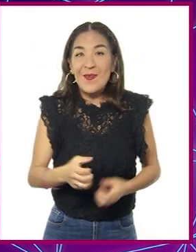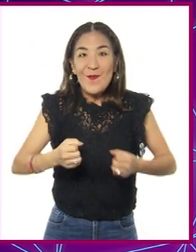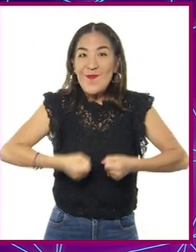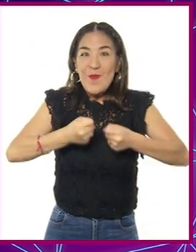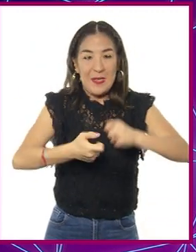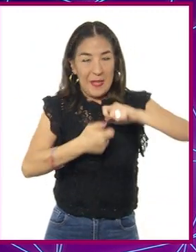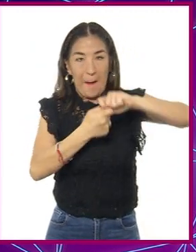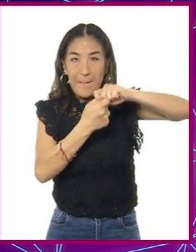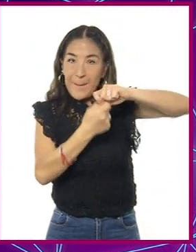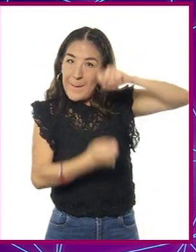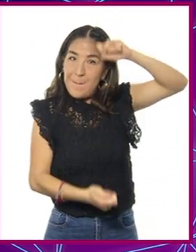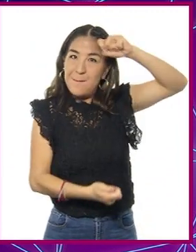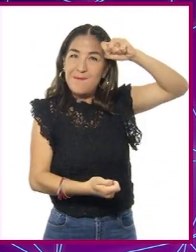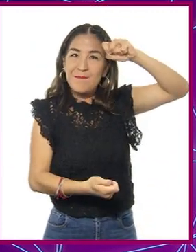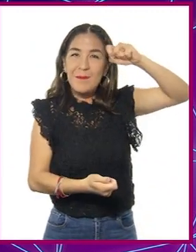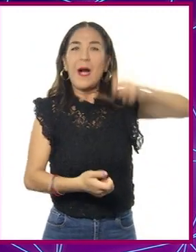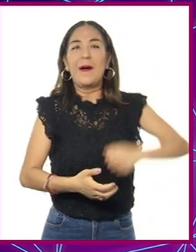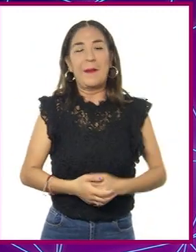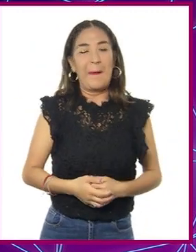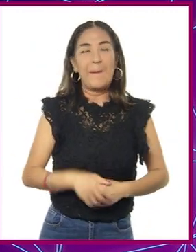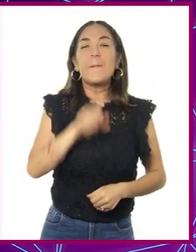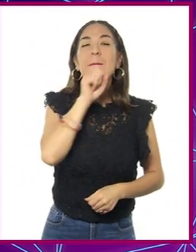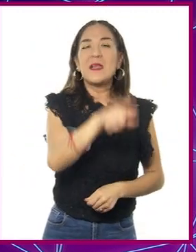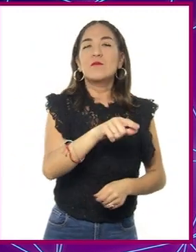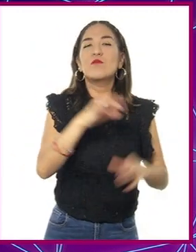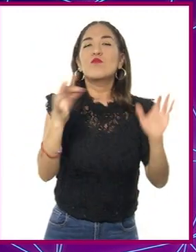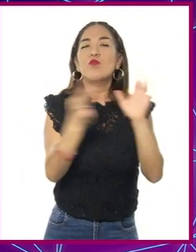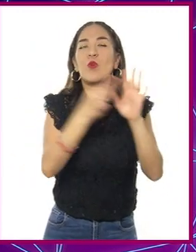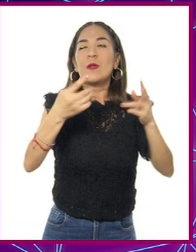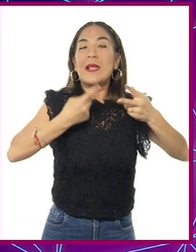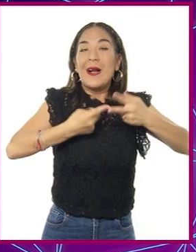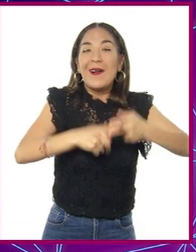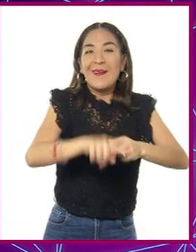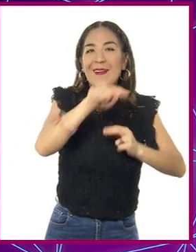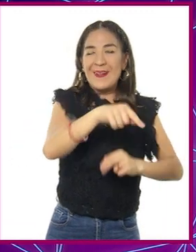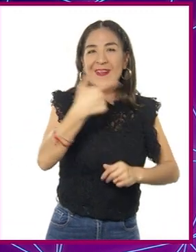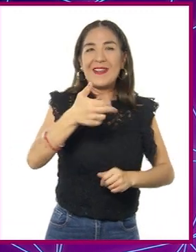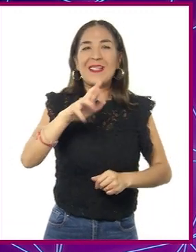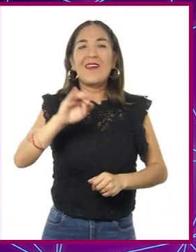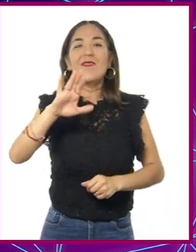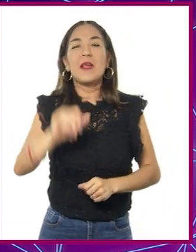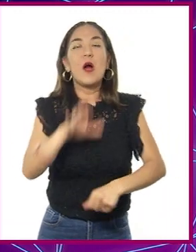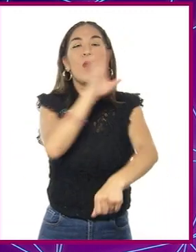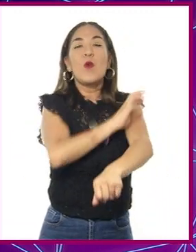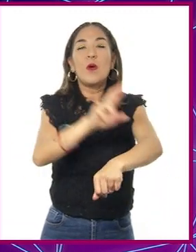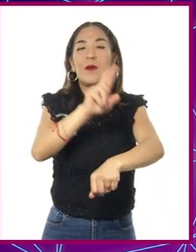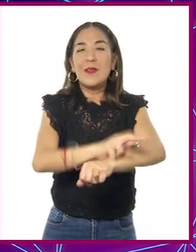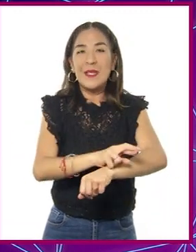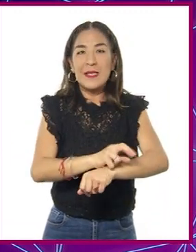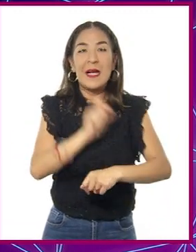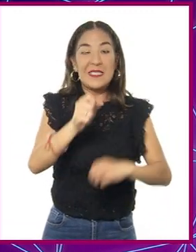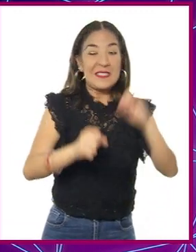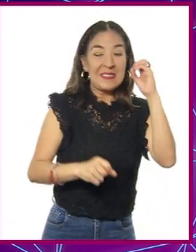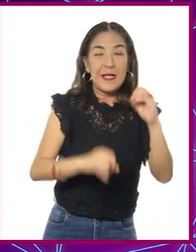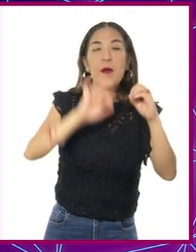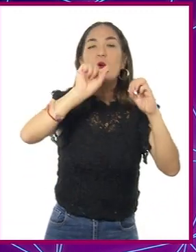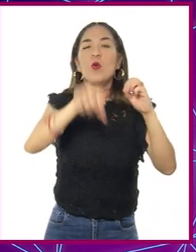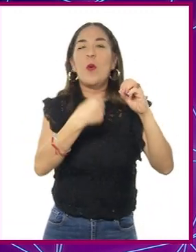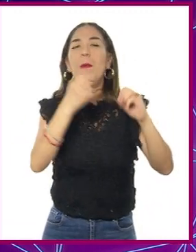ninguna fuerza? Justo en el punto donde inicia la gráfica, es decir, en la coordenada